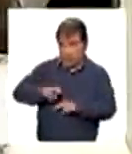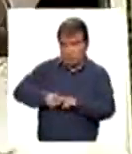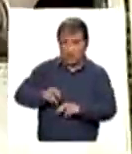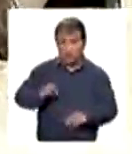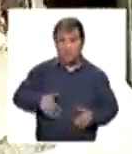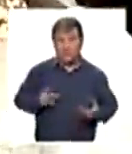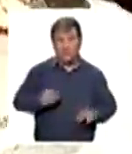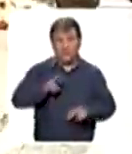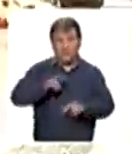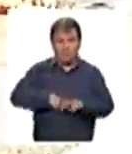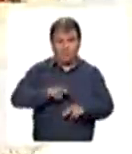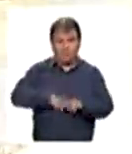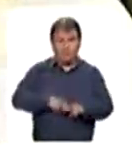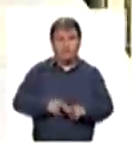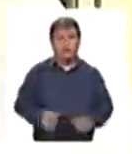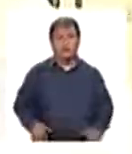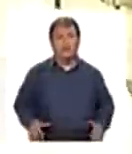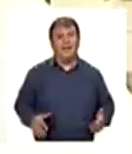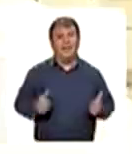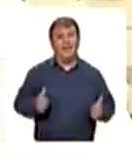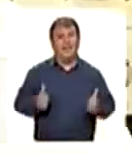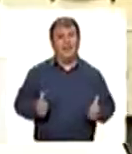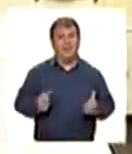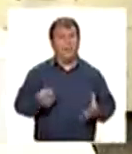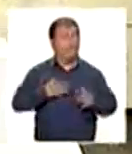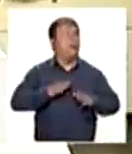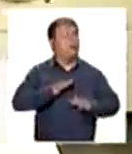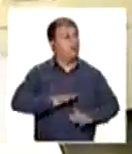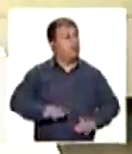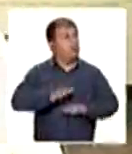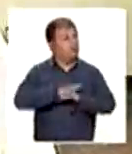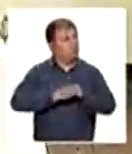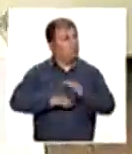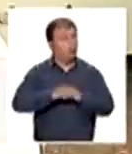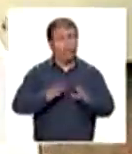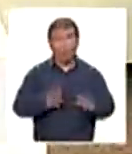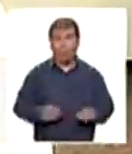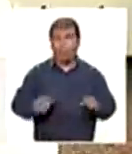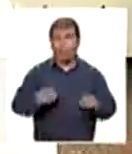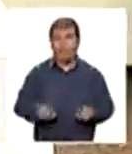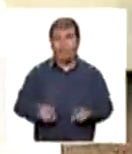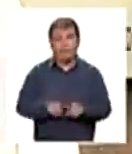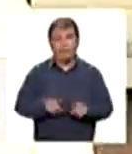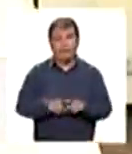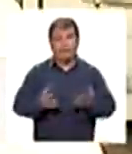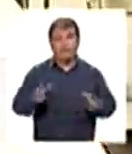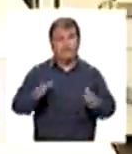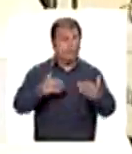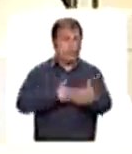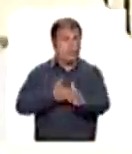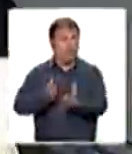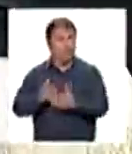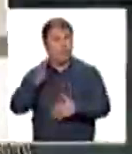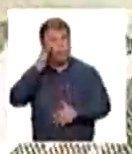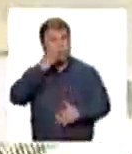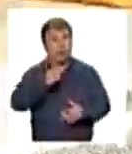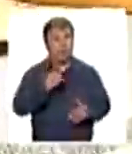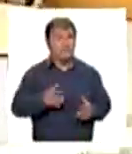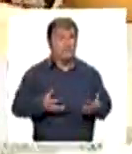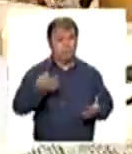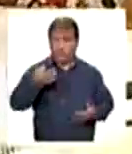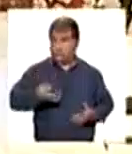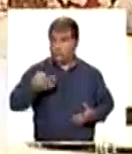¿Sí? A ver. Ah, ¿qué tal? ¿Cómo? Cómodo, compañeras. Pero tienes que aprender para que decores tu casita. Muy bonita, muy